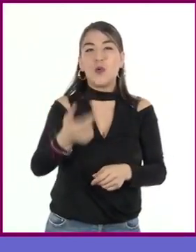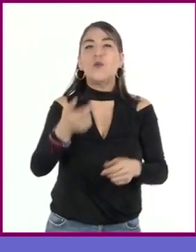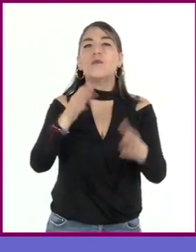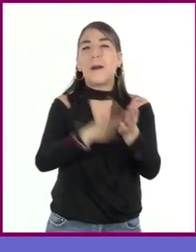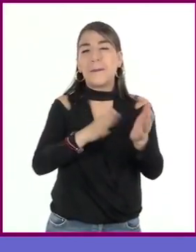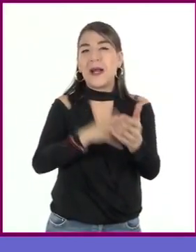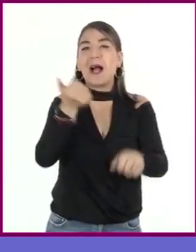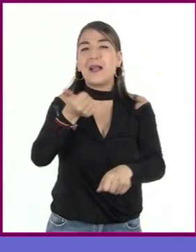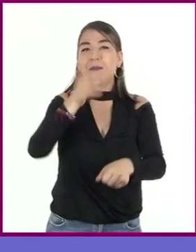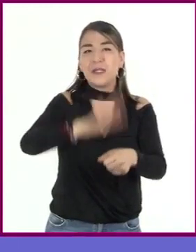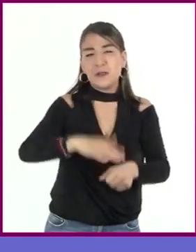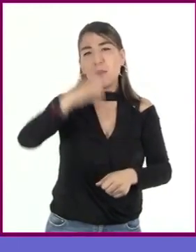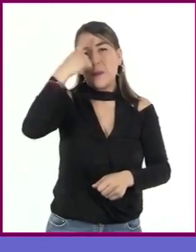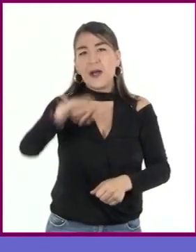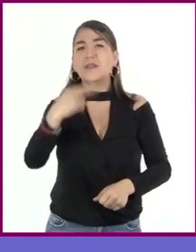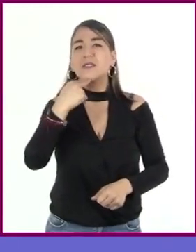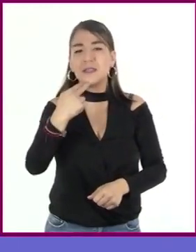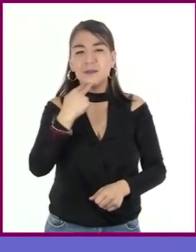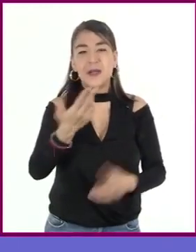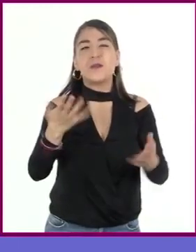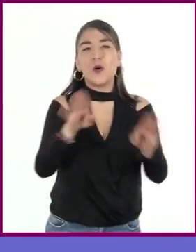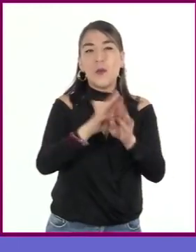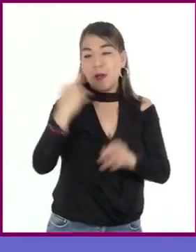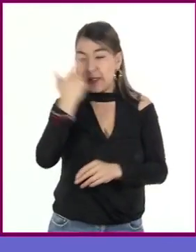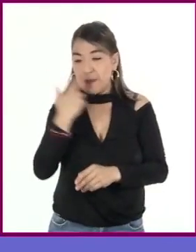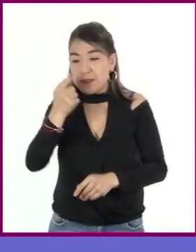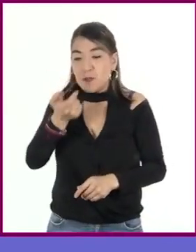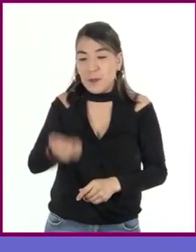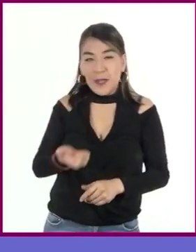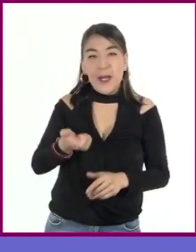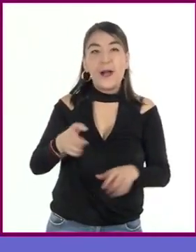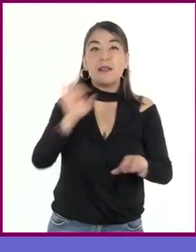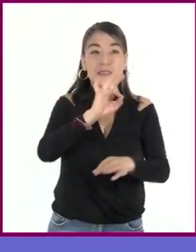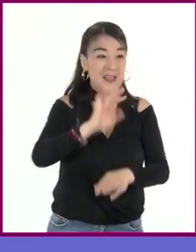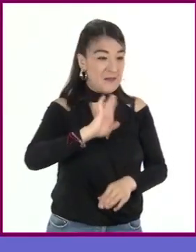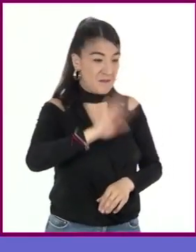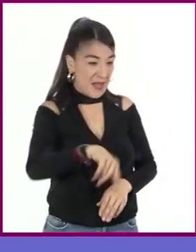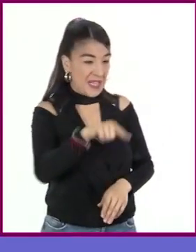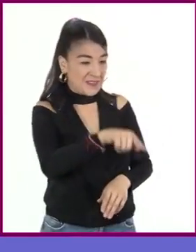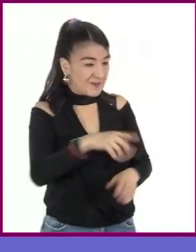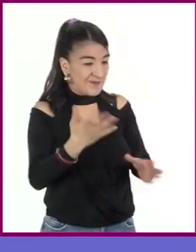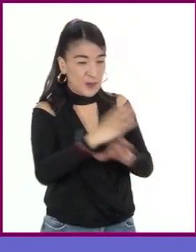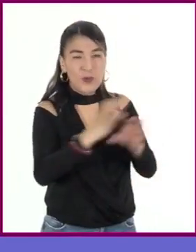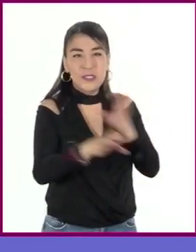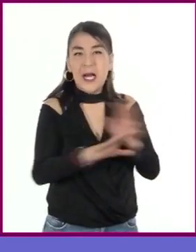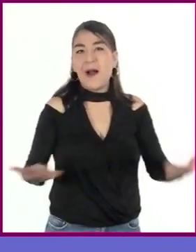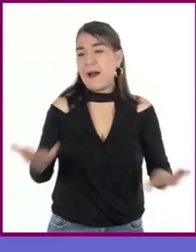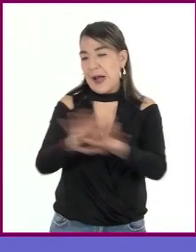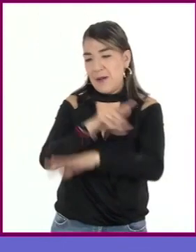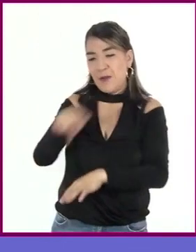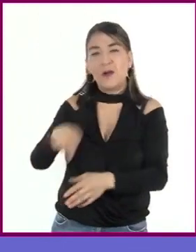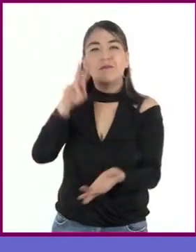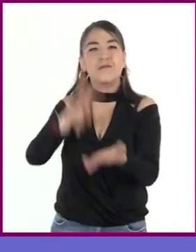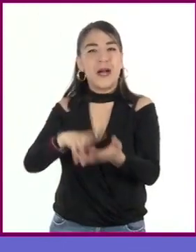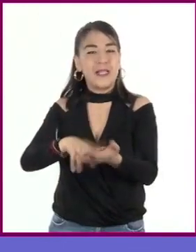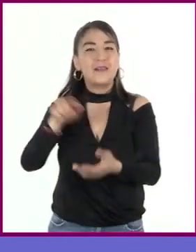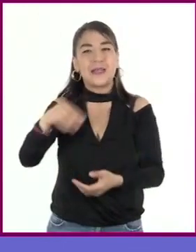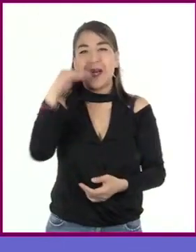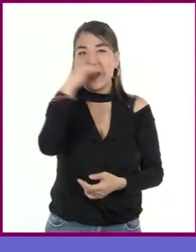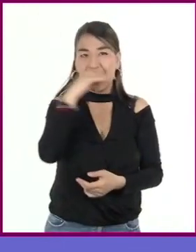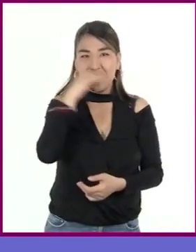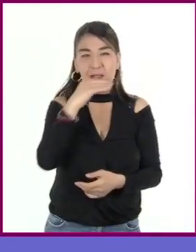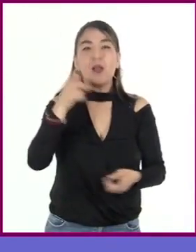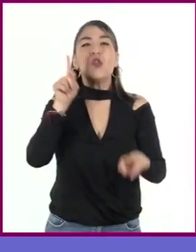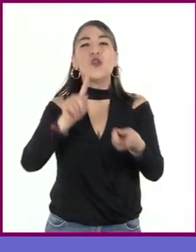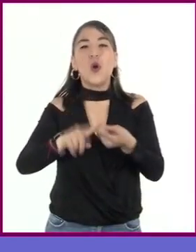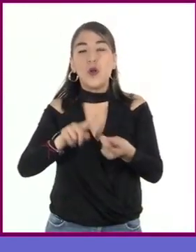que nos sirven para verificar el precio, cambiar la mercancía o hacer válidas las garantías y comprobar dónde